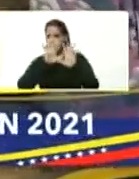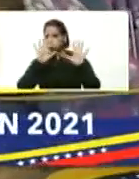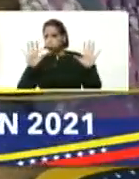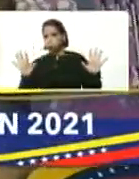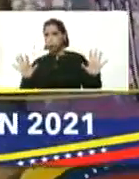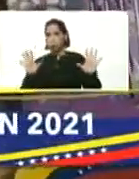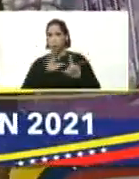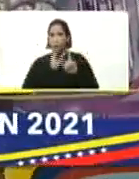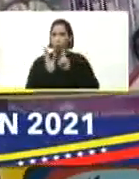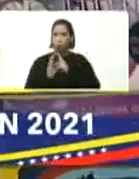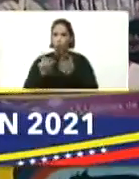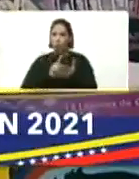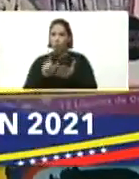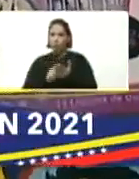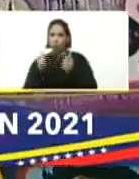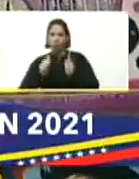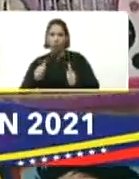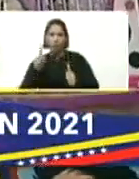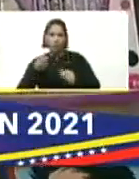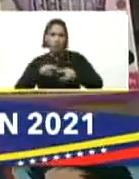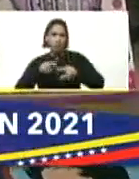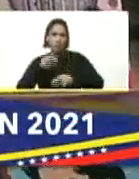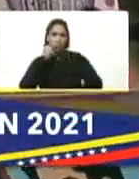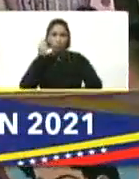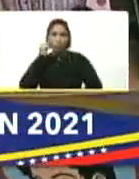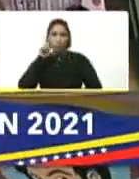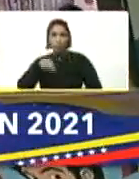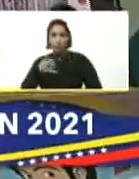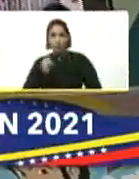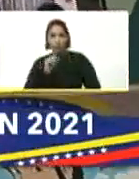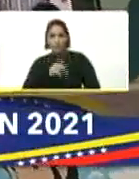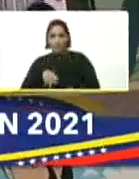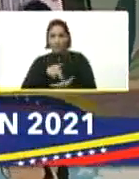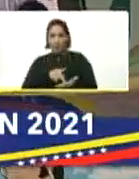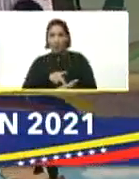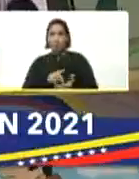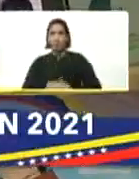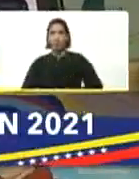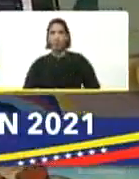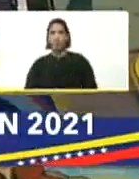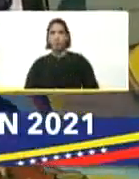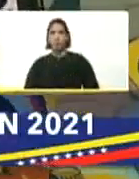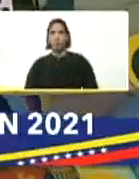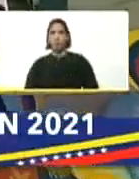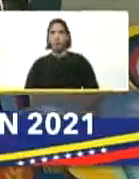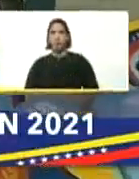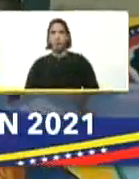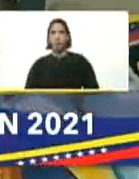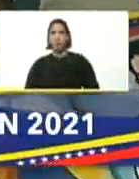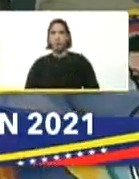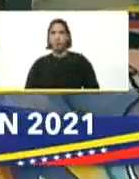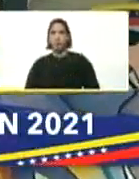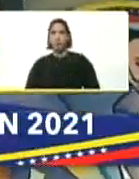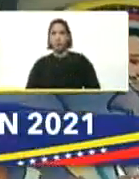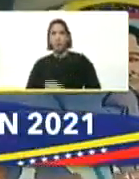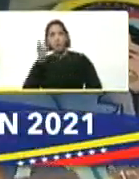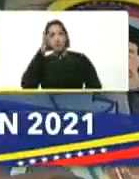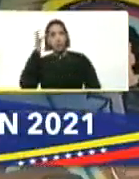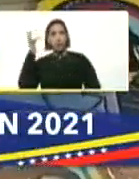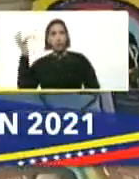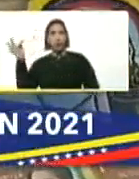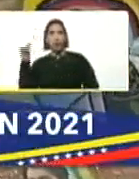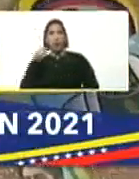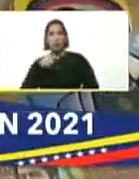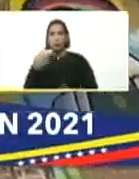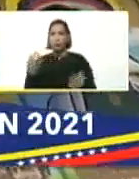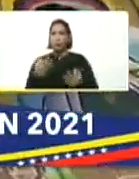libros, con las artes escénicas y con los niños y niñas que también están presentes. Aquí están los mimos. Vamos a bajar de la filosofía a la realidad. ¿Qué es